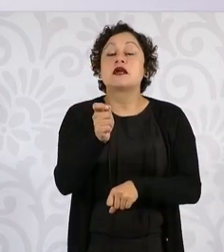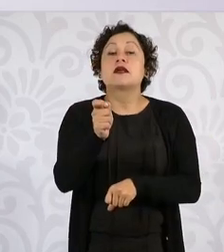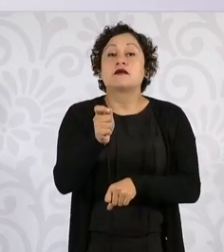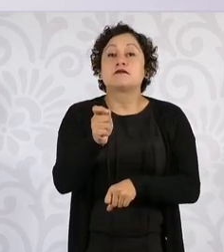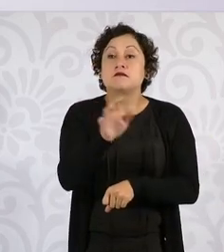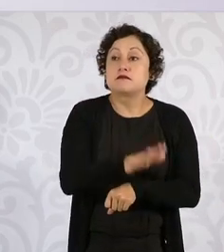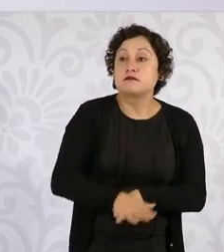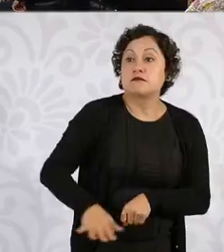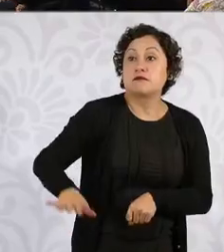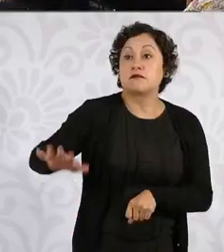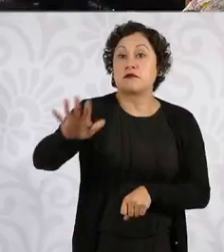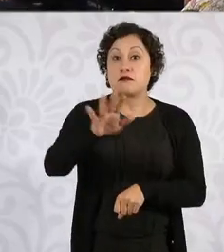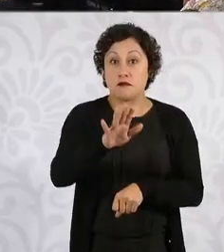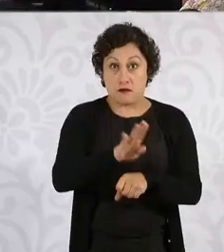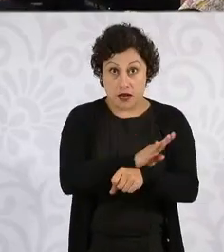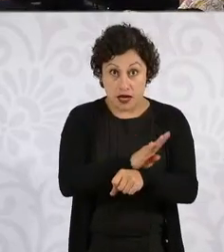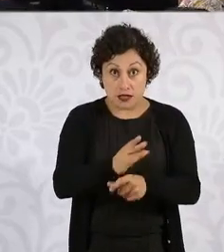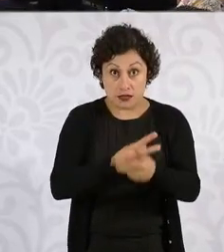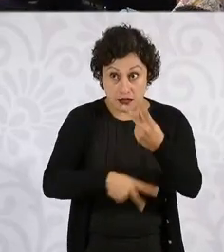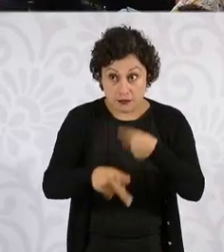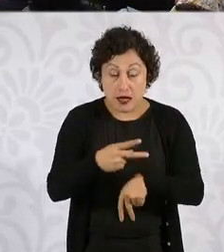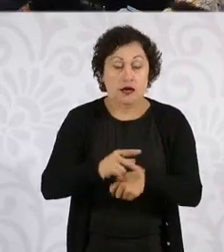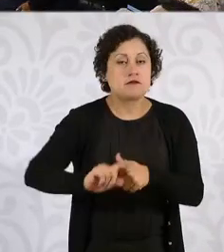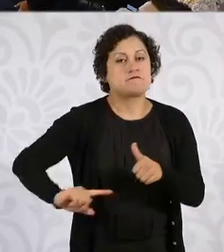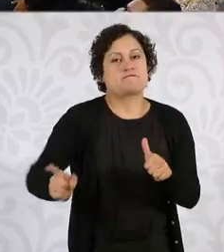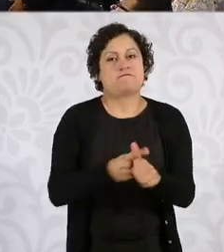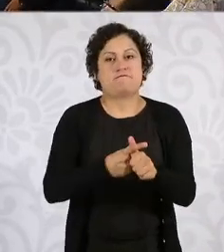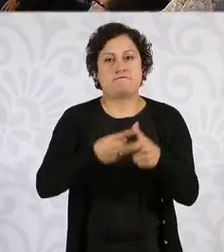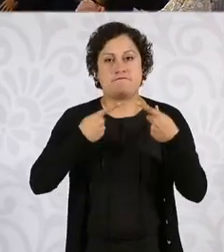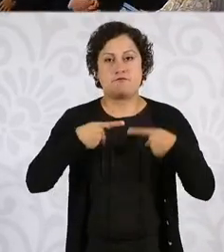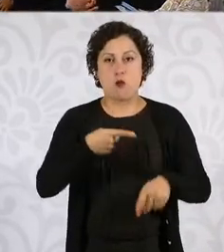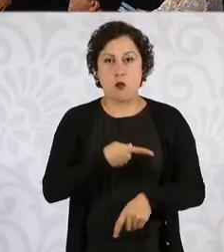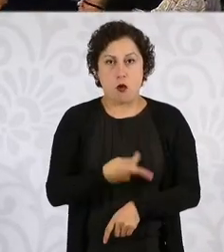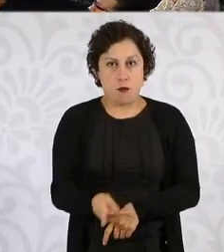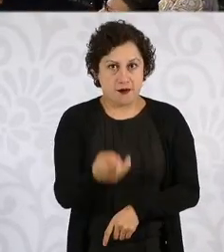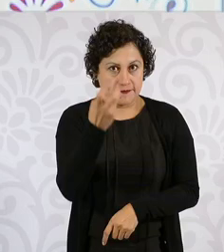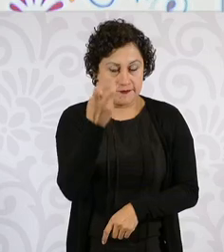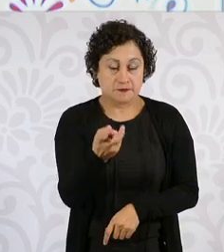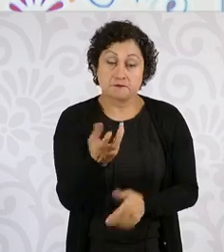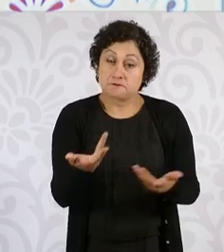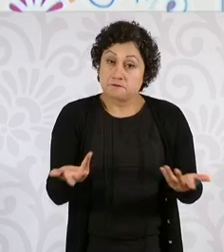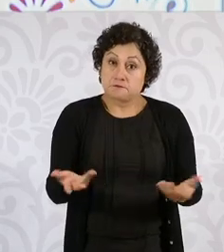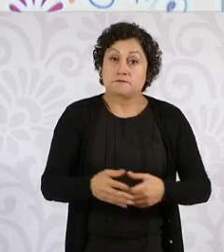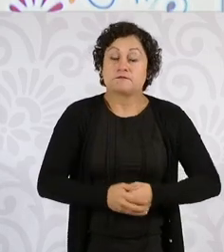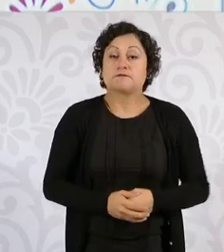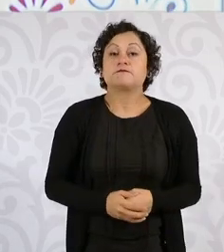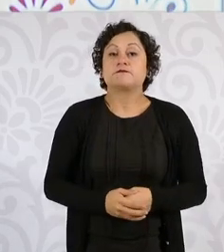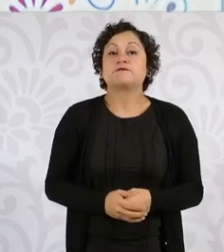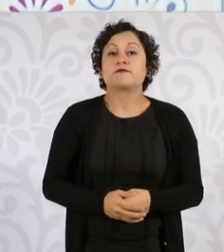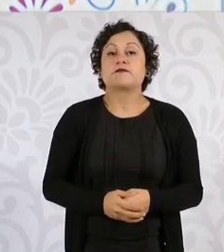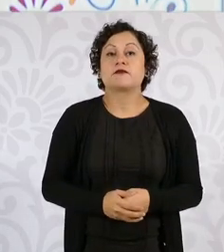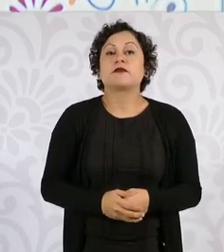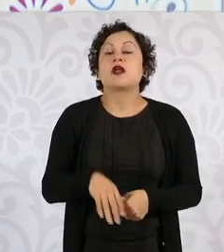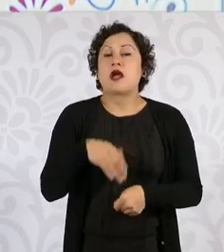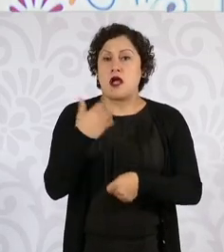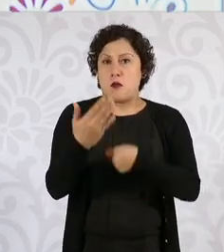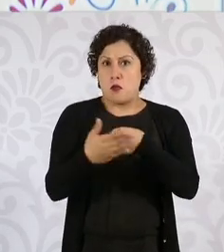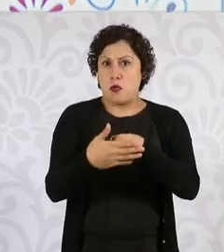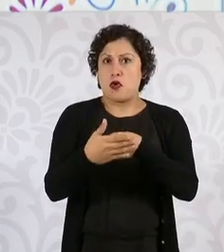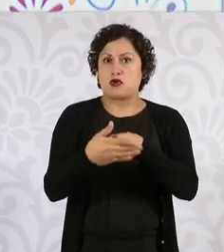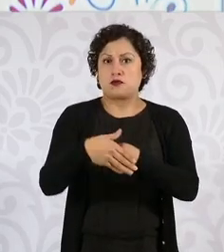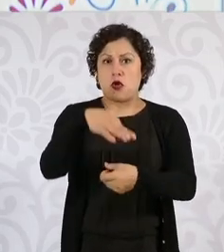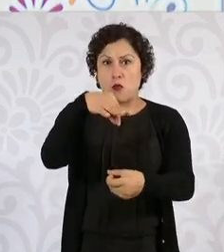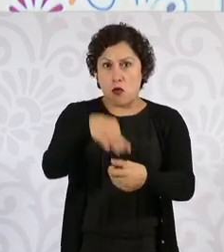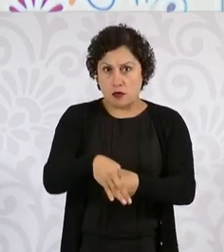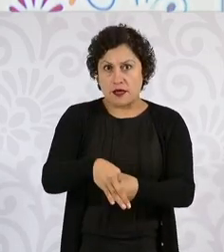máxima. Y la revocación de mandato, pues es constitucional, a mí me va a tocar la revocación de mandato, y